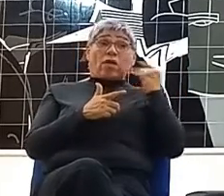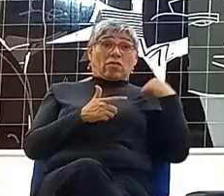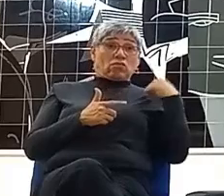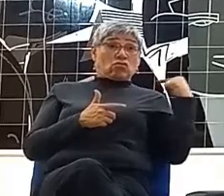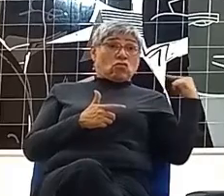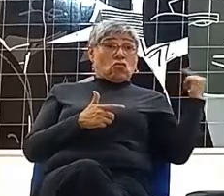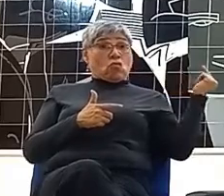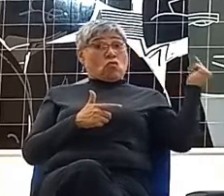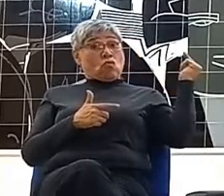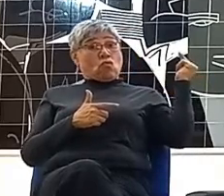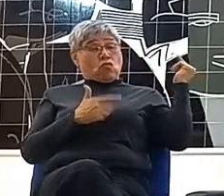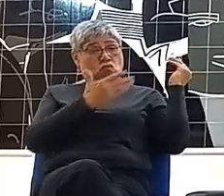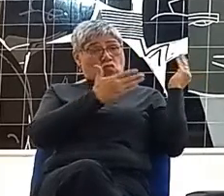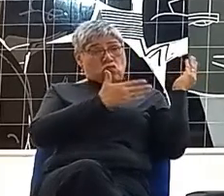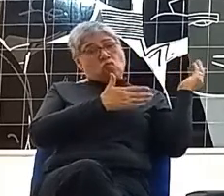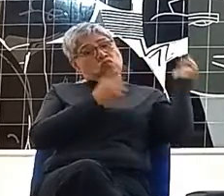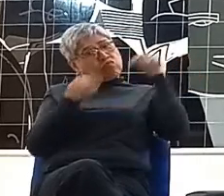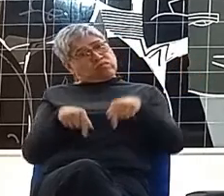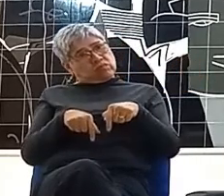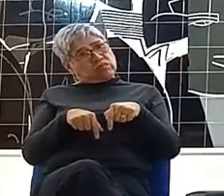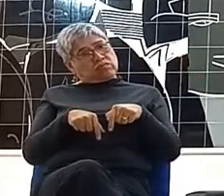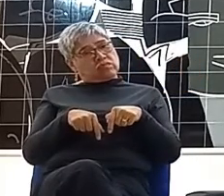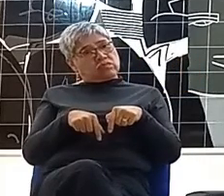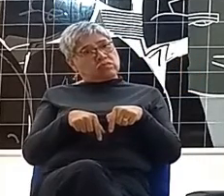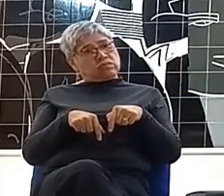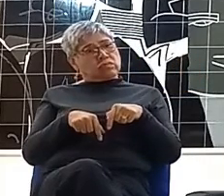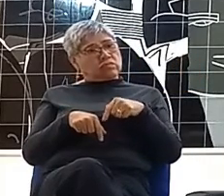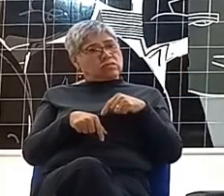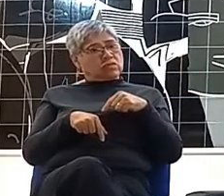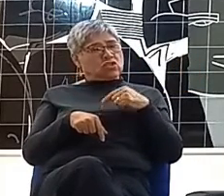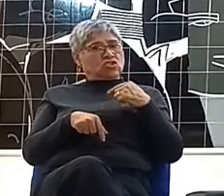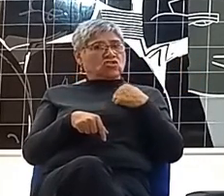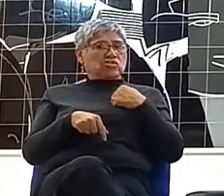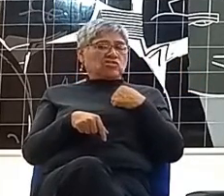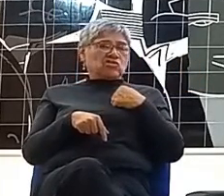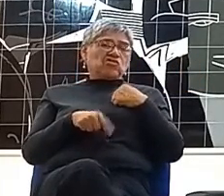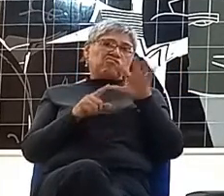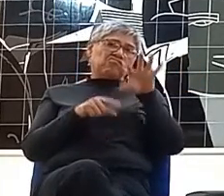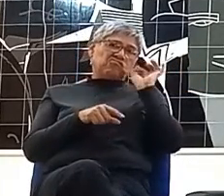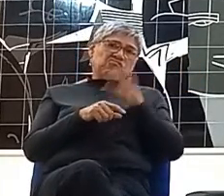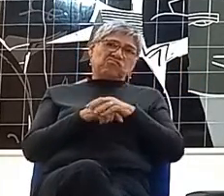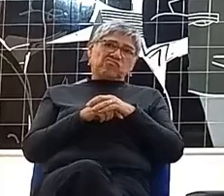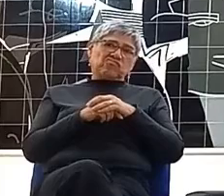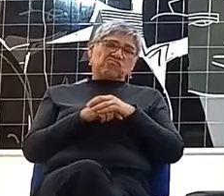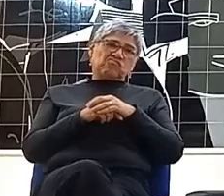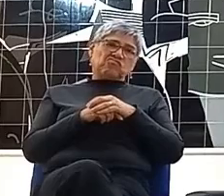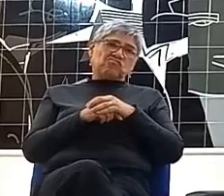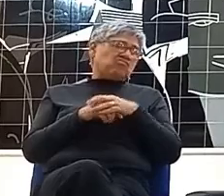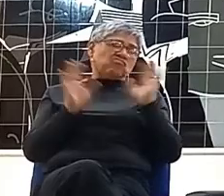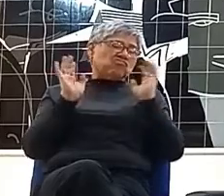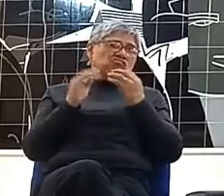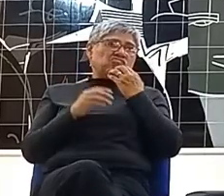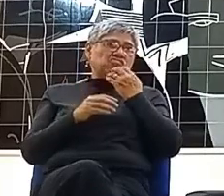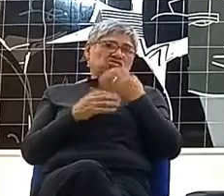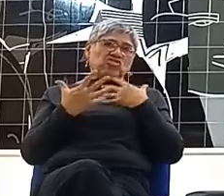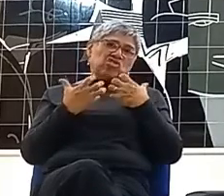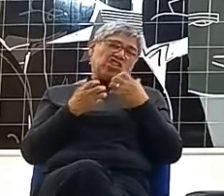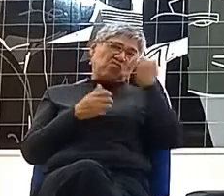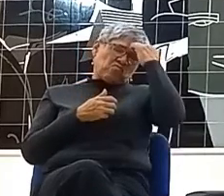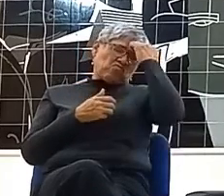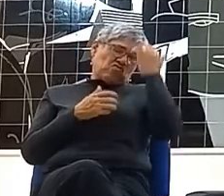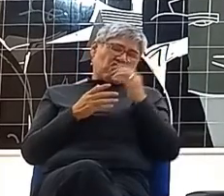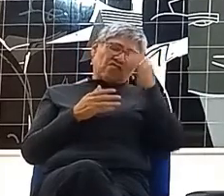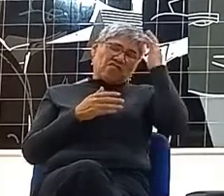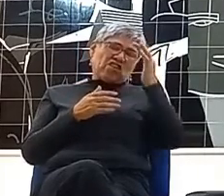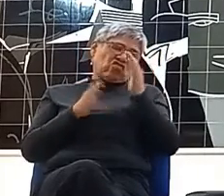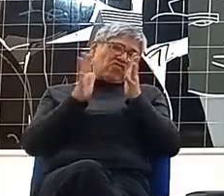llego a estudiar, cuando yo digo, bueno, yo escojo la carrera de querer ser profesor